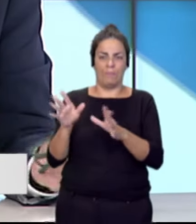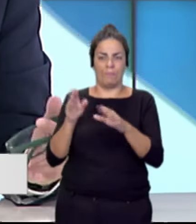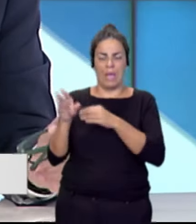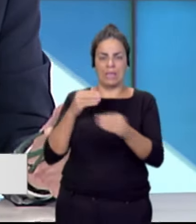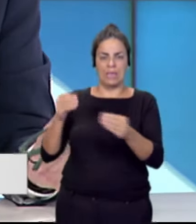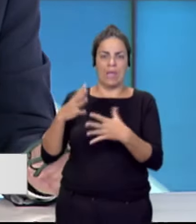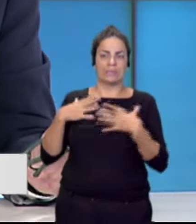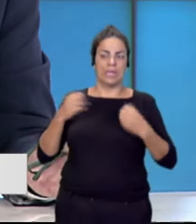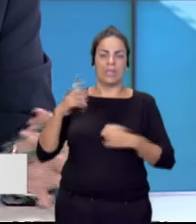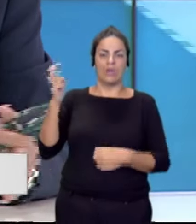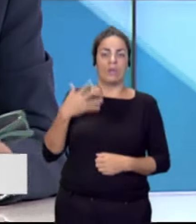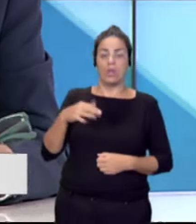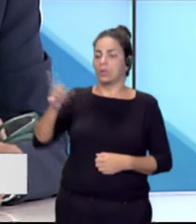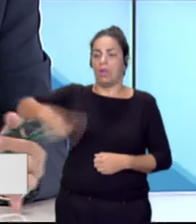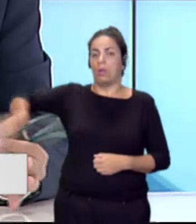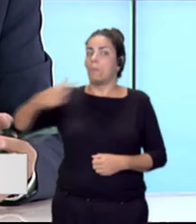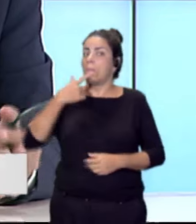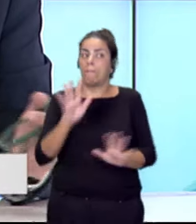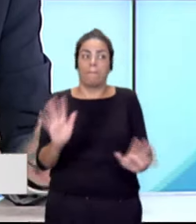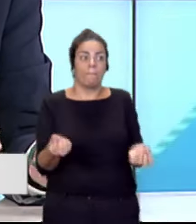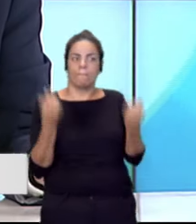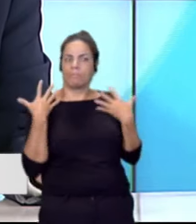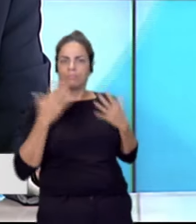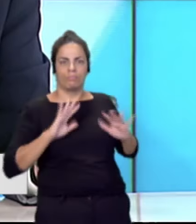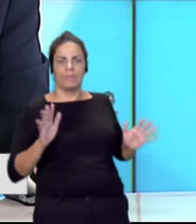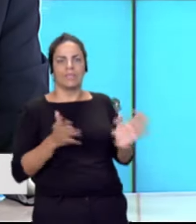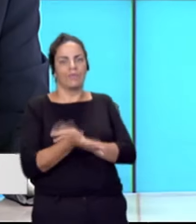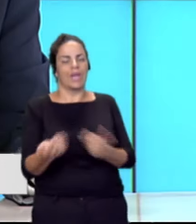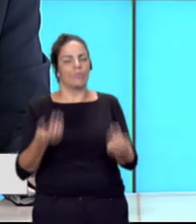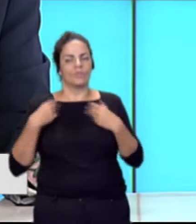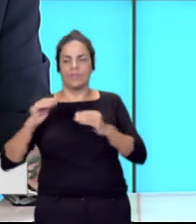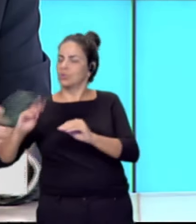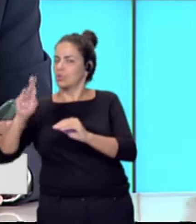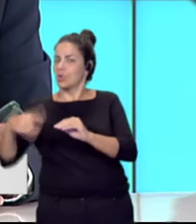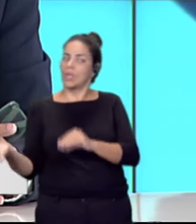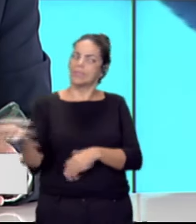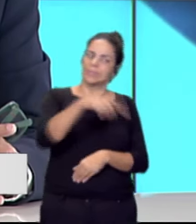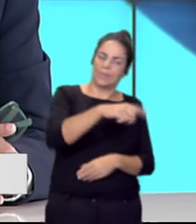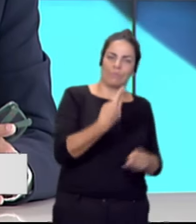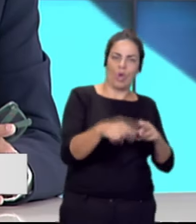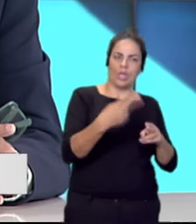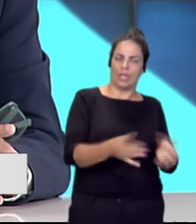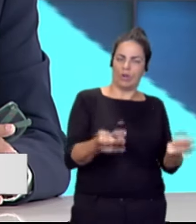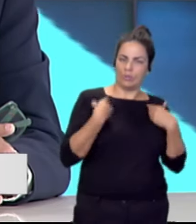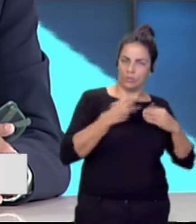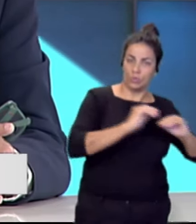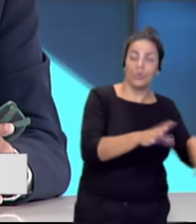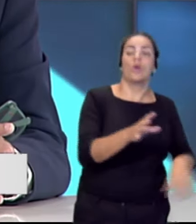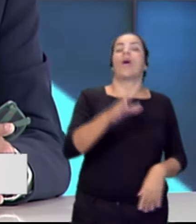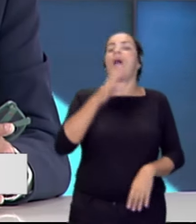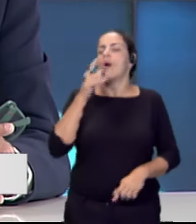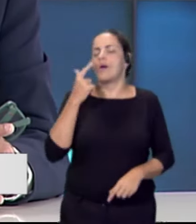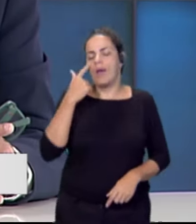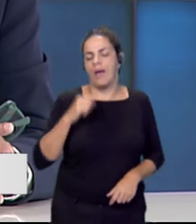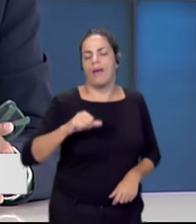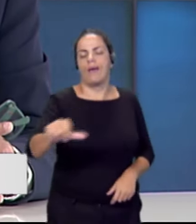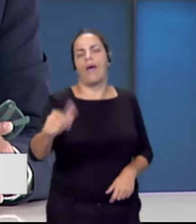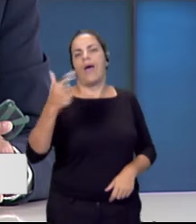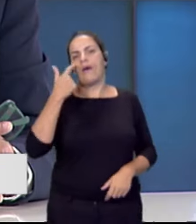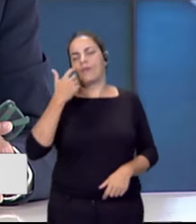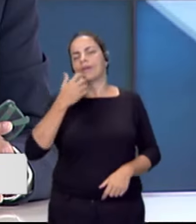por lo tanto la responsabilidad no es suya, sino de los políticos. Y ahora vendrá la parte donde nos podamos enterar exactamente qué